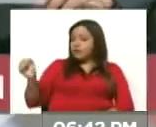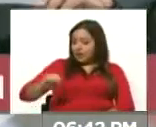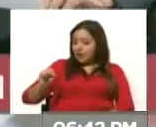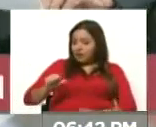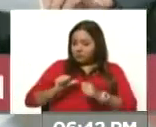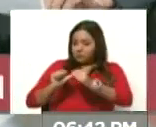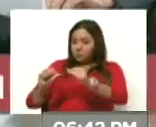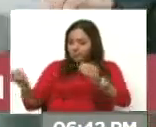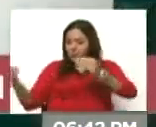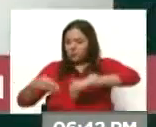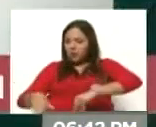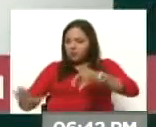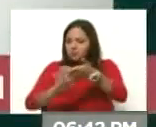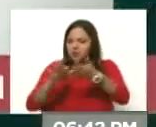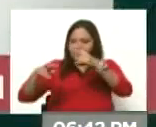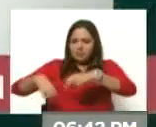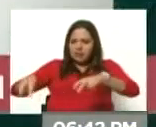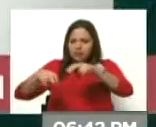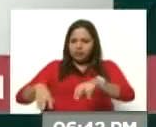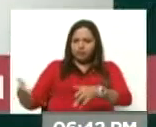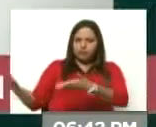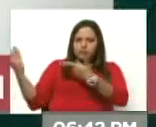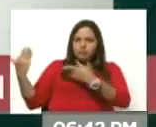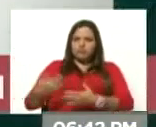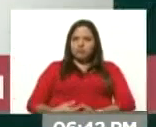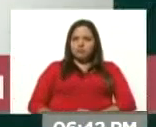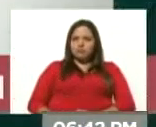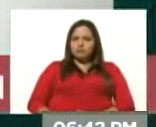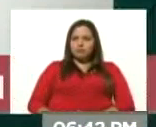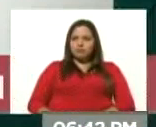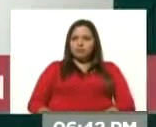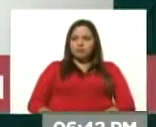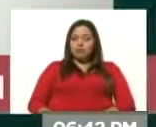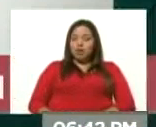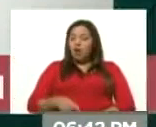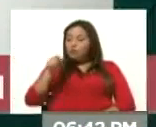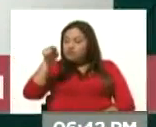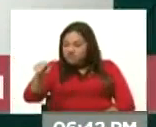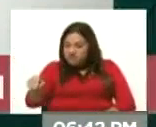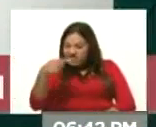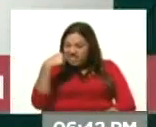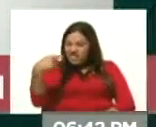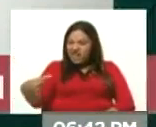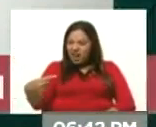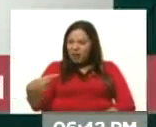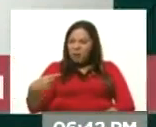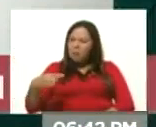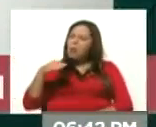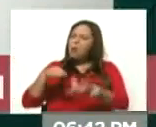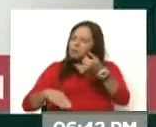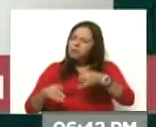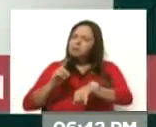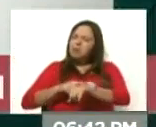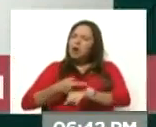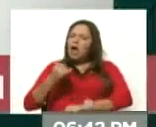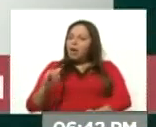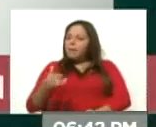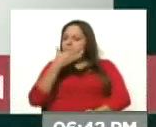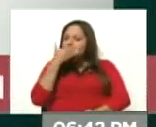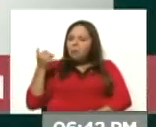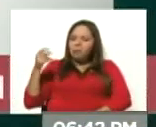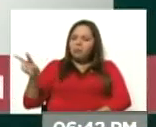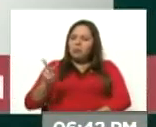estudio monitor país de inter laxe si bien en la próxima usted diría que últimamente la situación económica del país está mejorando